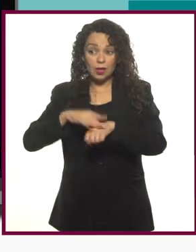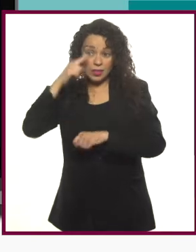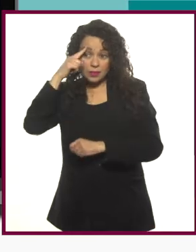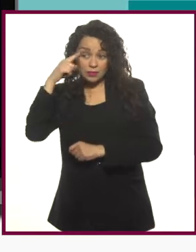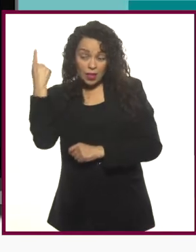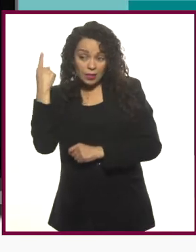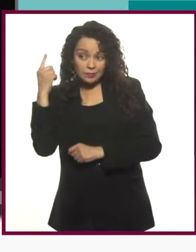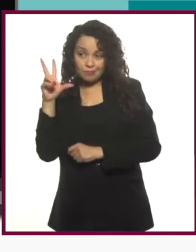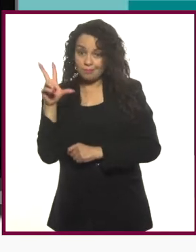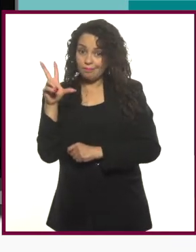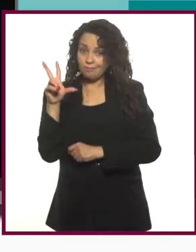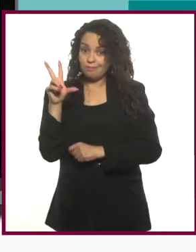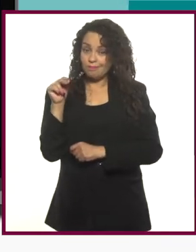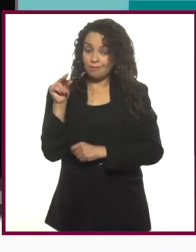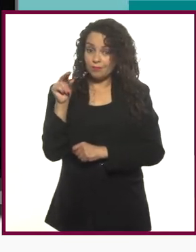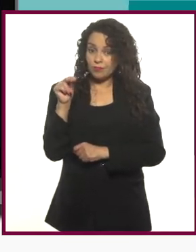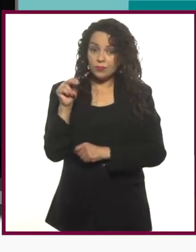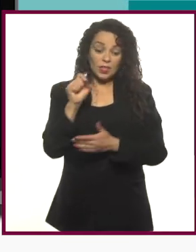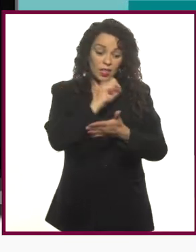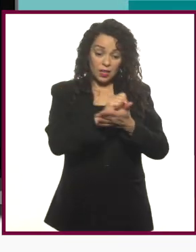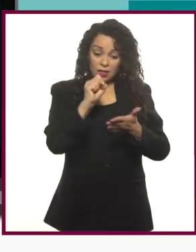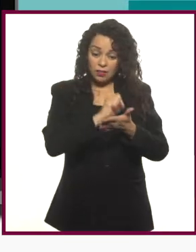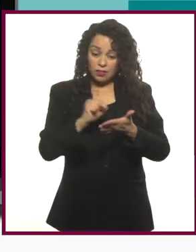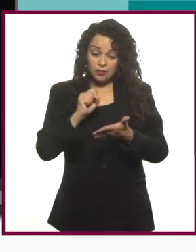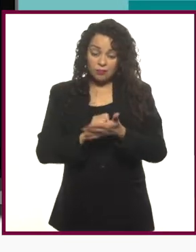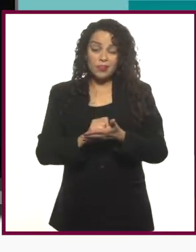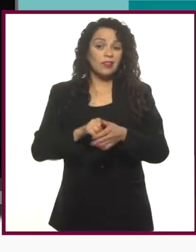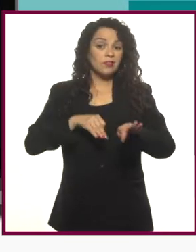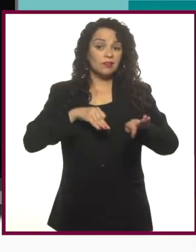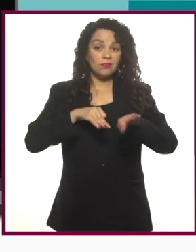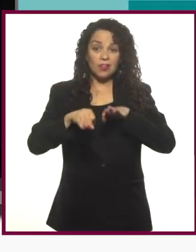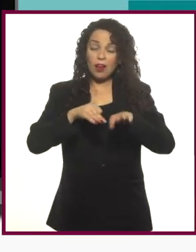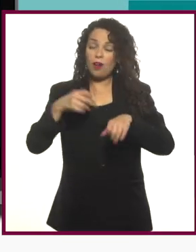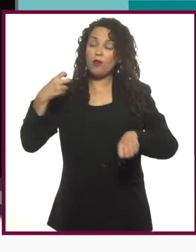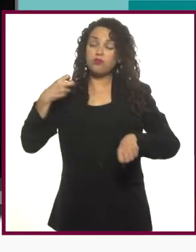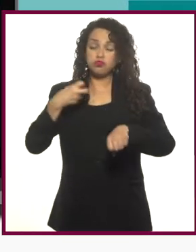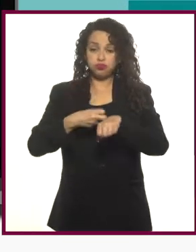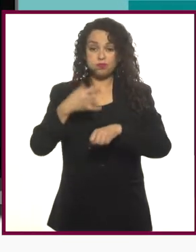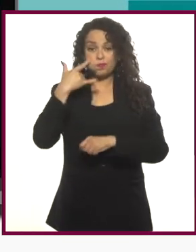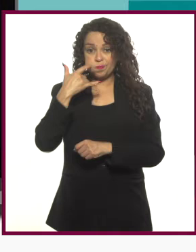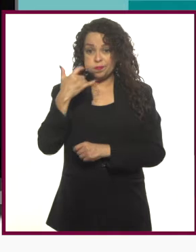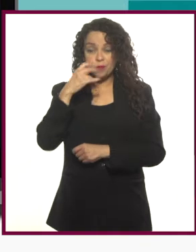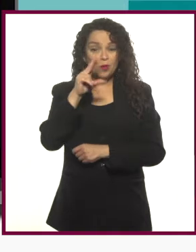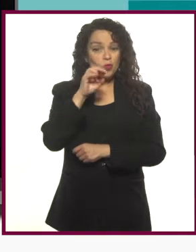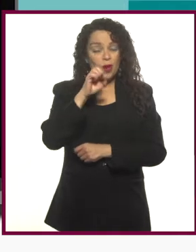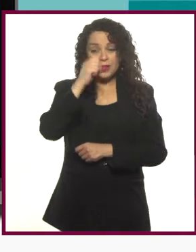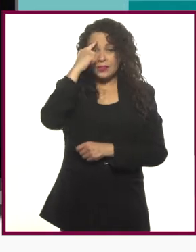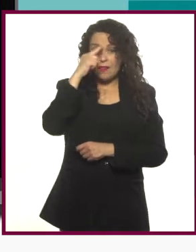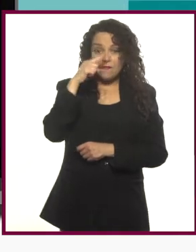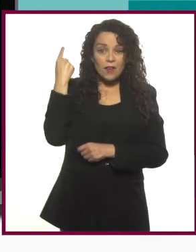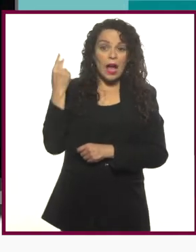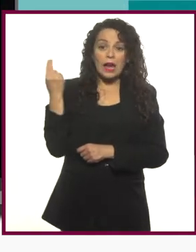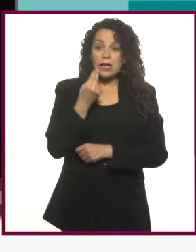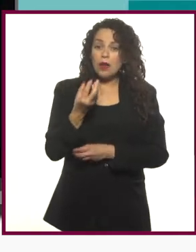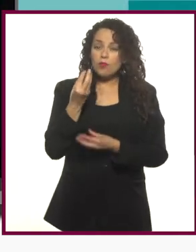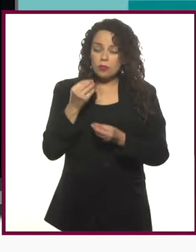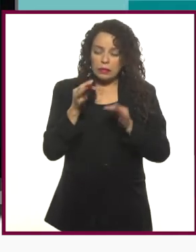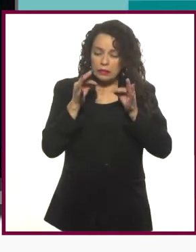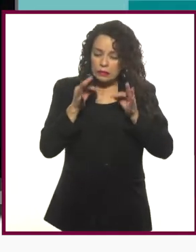que sea más fácil. De hecho, la literatura pues no es fácil. Es un trabajo arduo que requiere